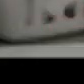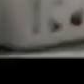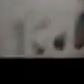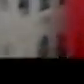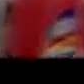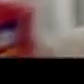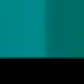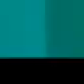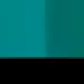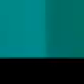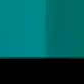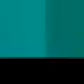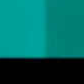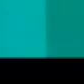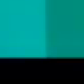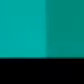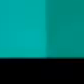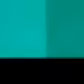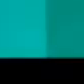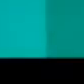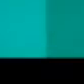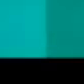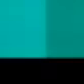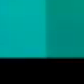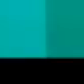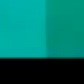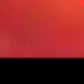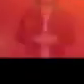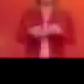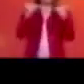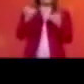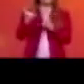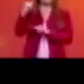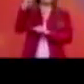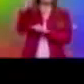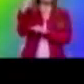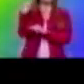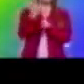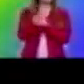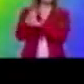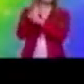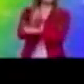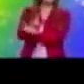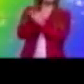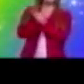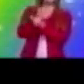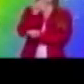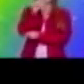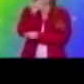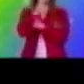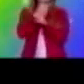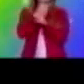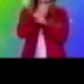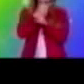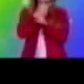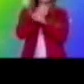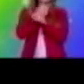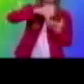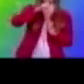bien, use Ciclón Detergente, que es líquido. El líquido ha ido los dos. Su fórmula Biocontrol